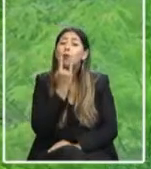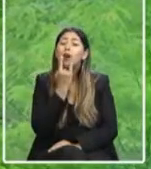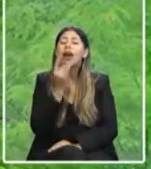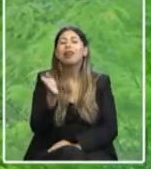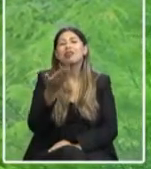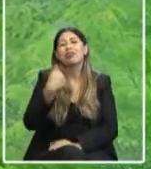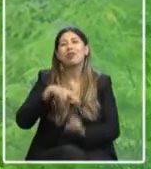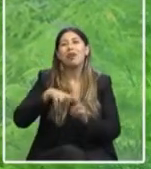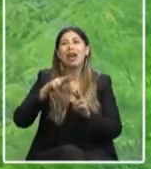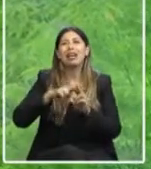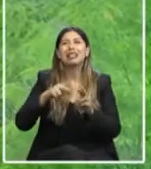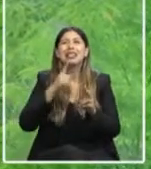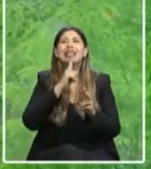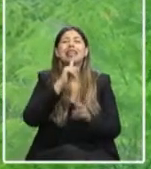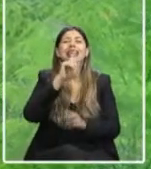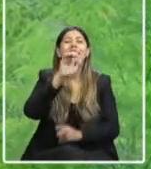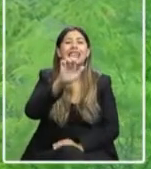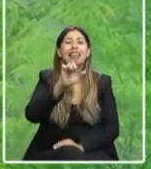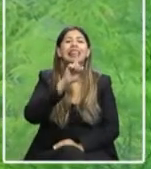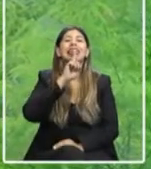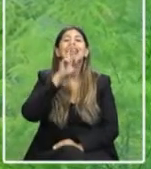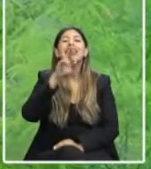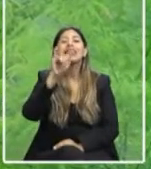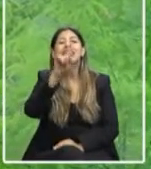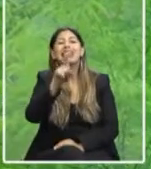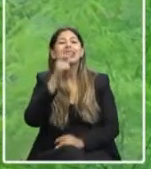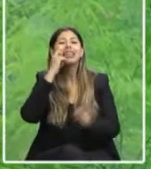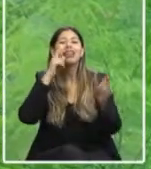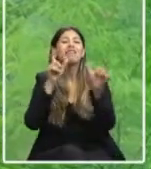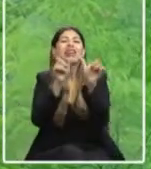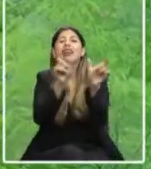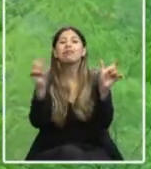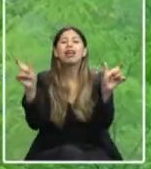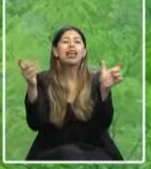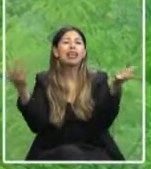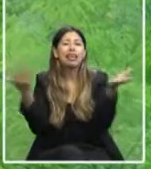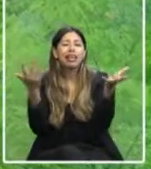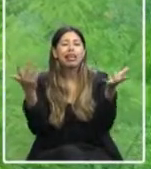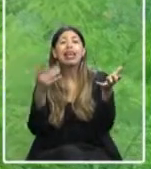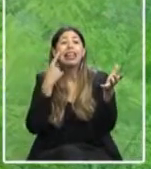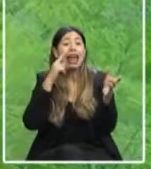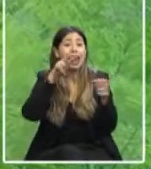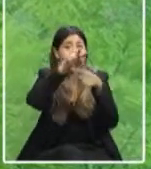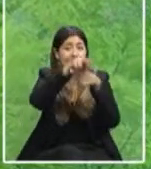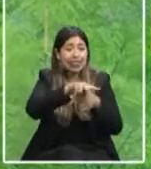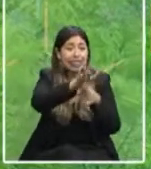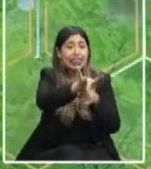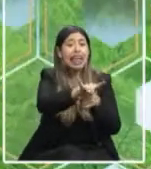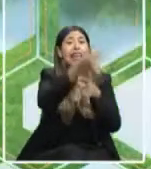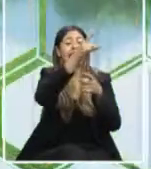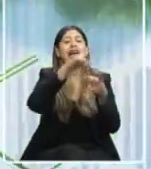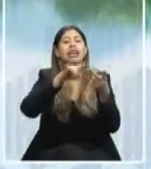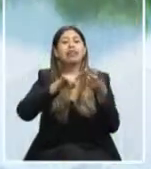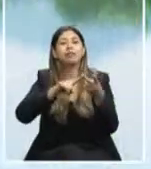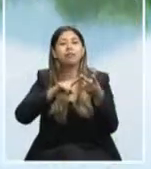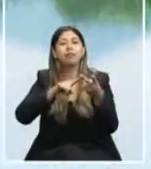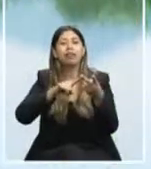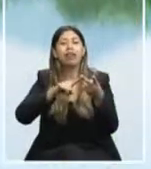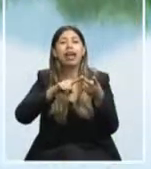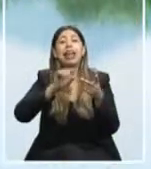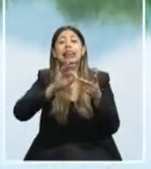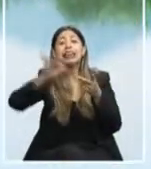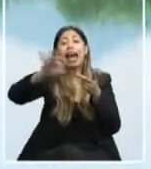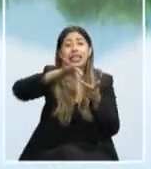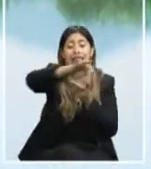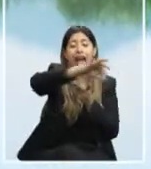de Tetris, de testear, de trazar y de aislar los casos en tiempo récord, llegando a un final del año